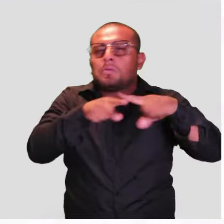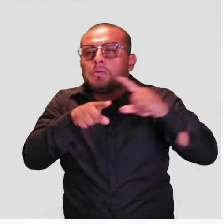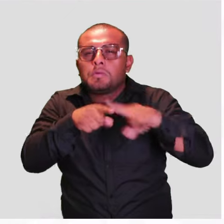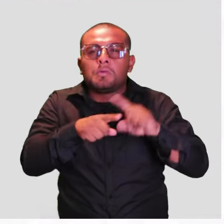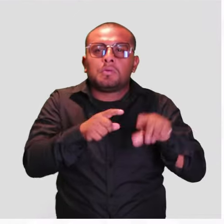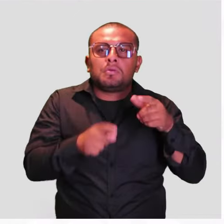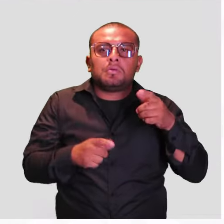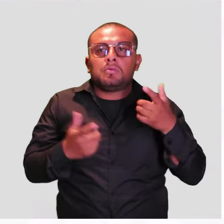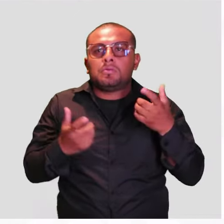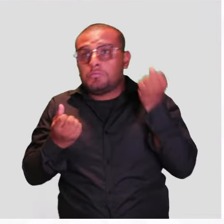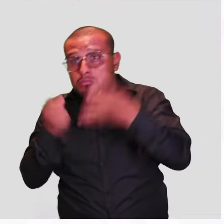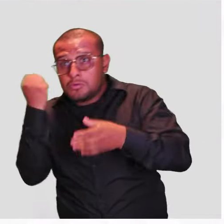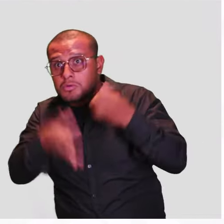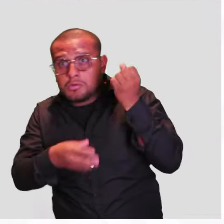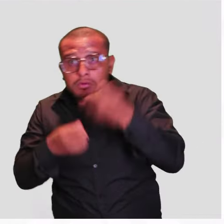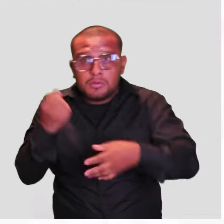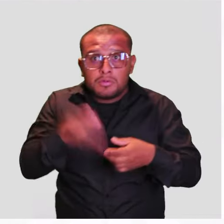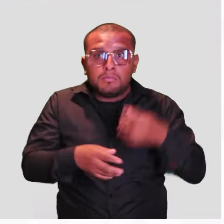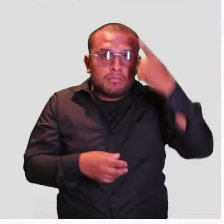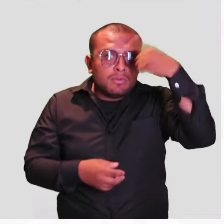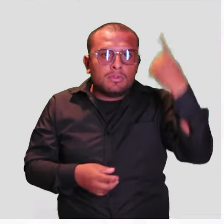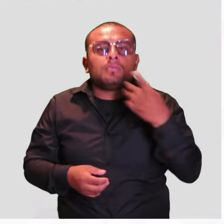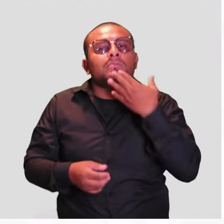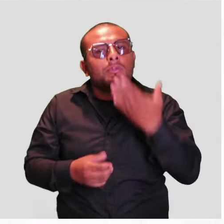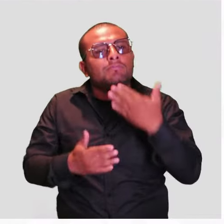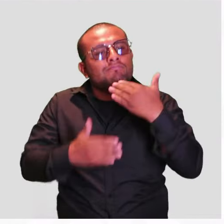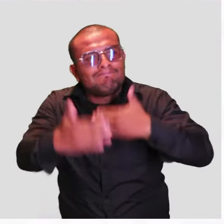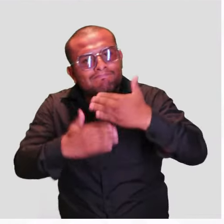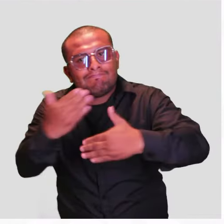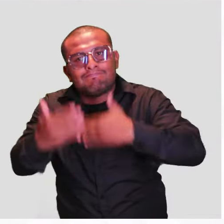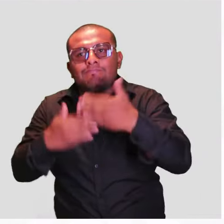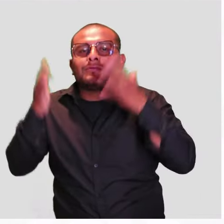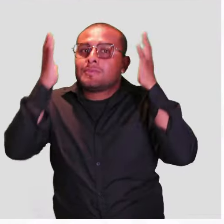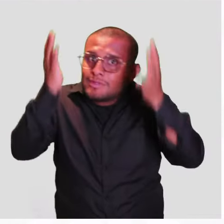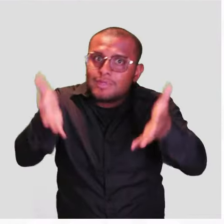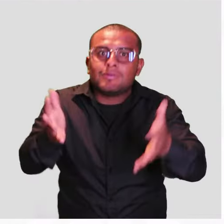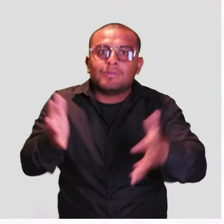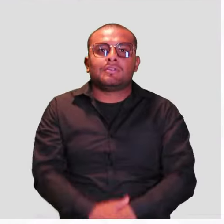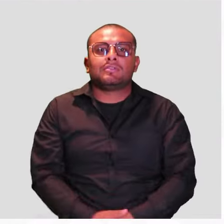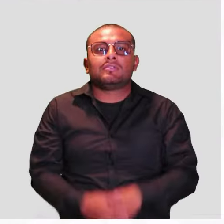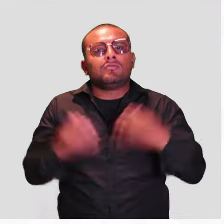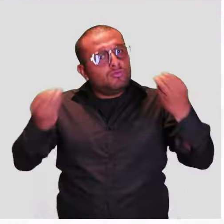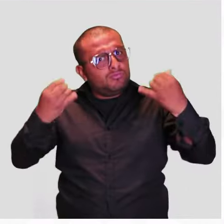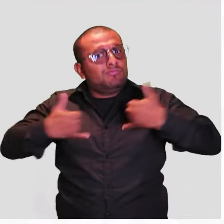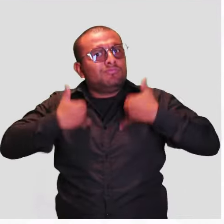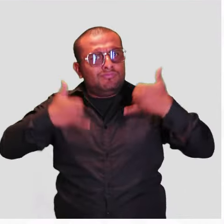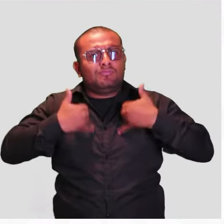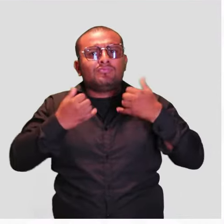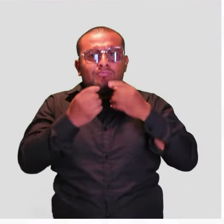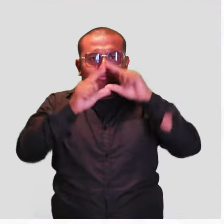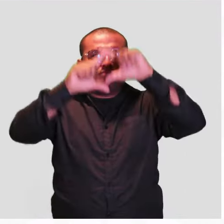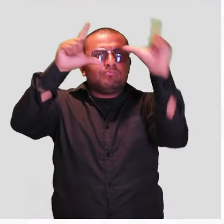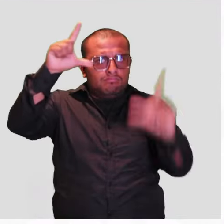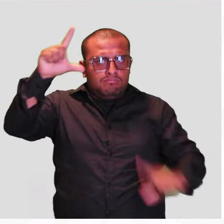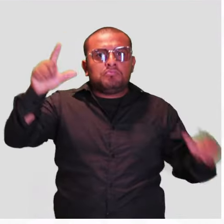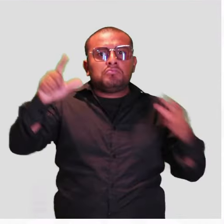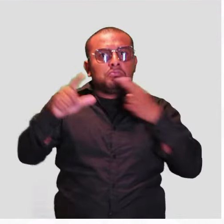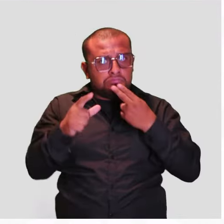herramientas contemporáneas de la que ya gozan muchos jóvenes aquí en el país.